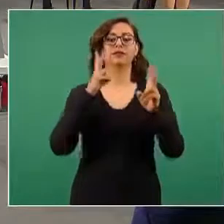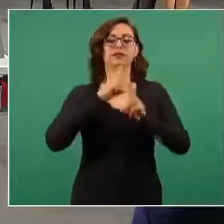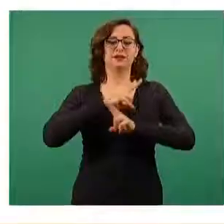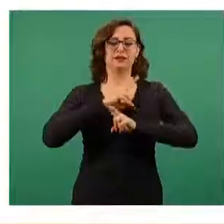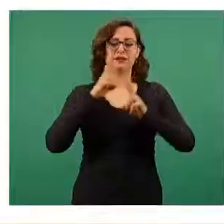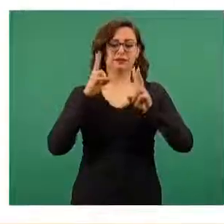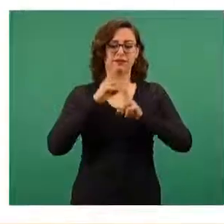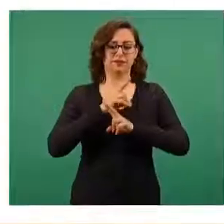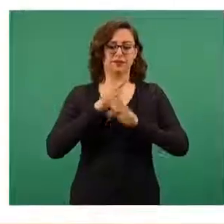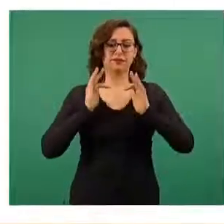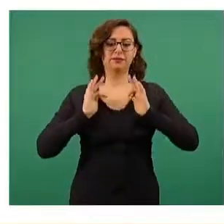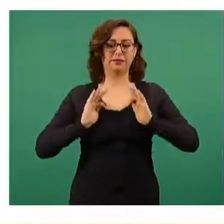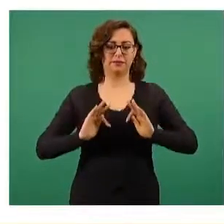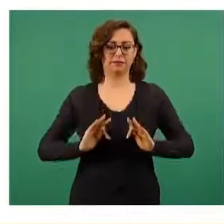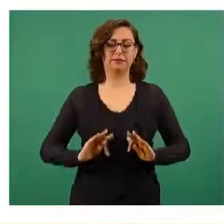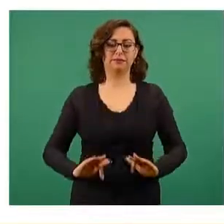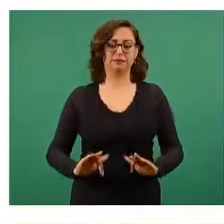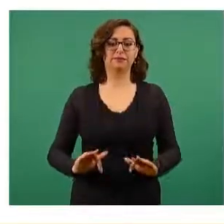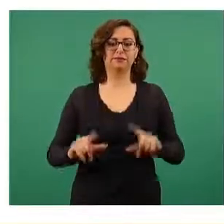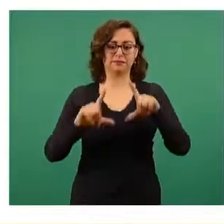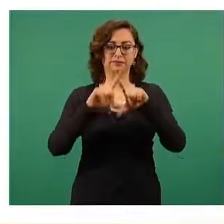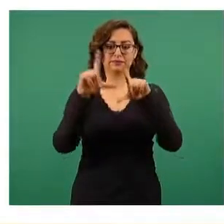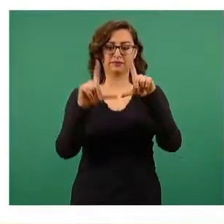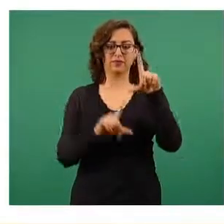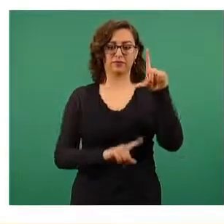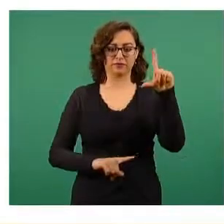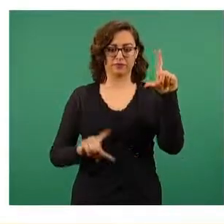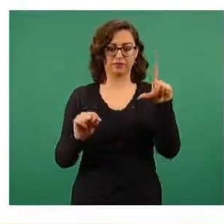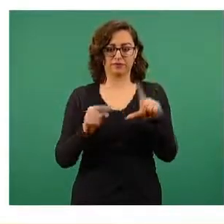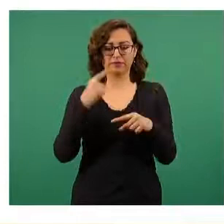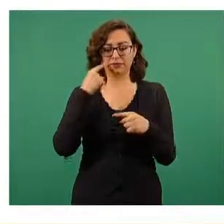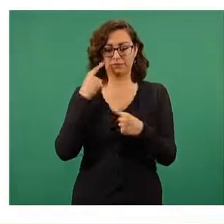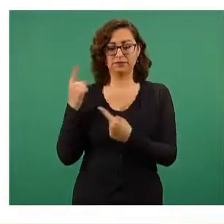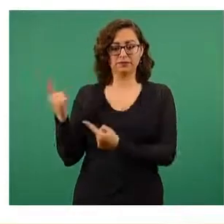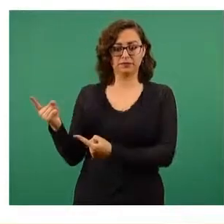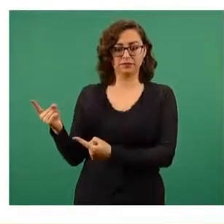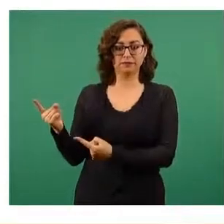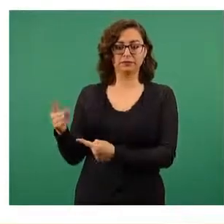Esto lo nacional, pero podemos ver lo de la ciudad.